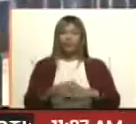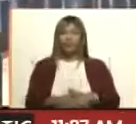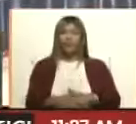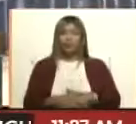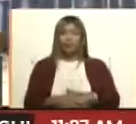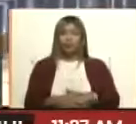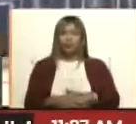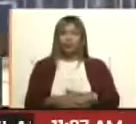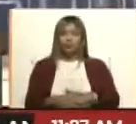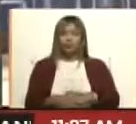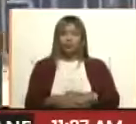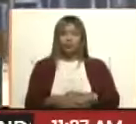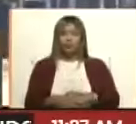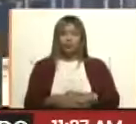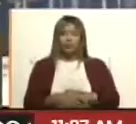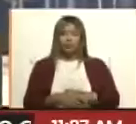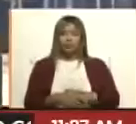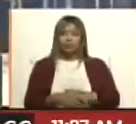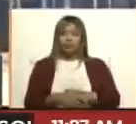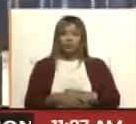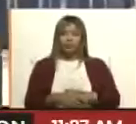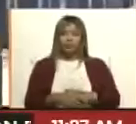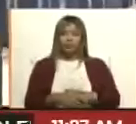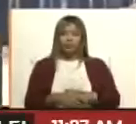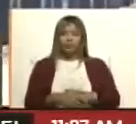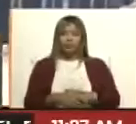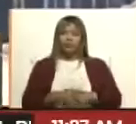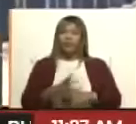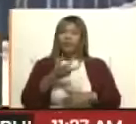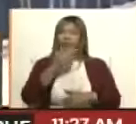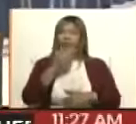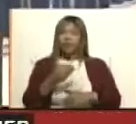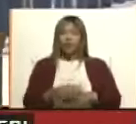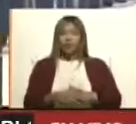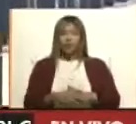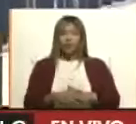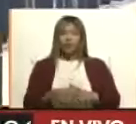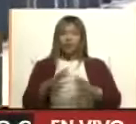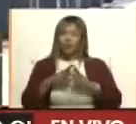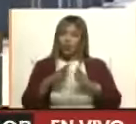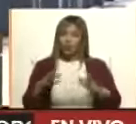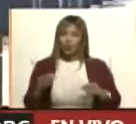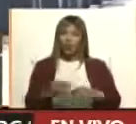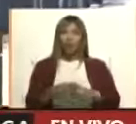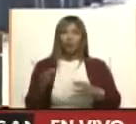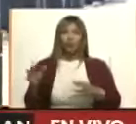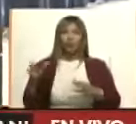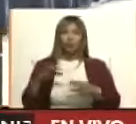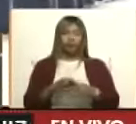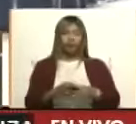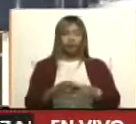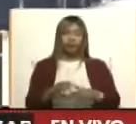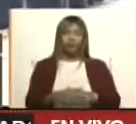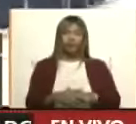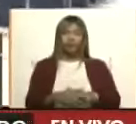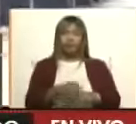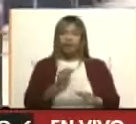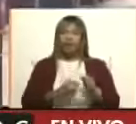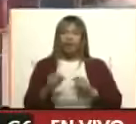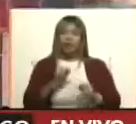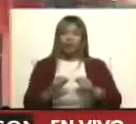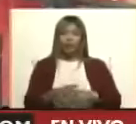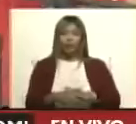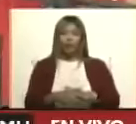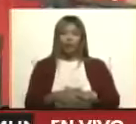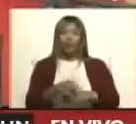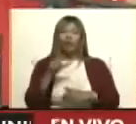pronunciarnos el próximo 3 de diciembre, todos unidos a defender